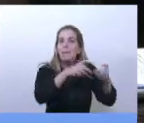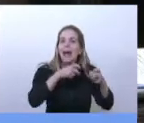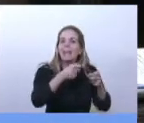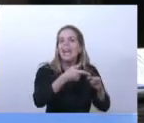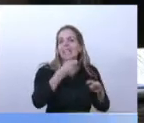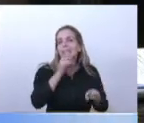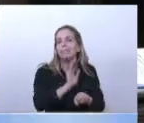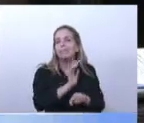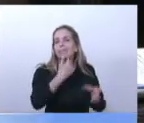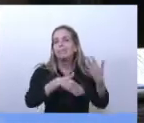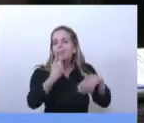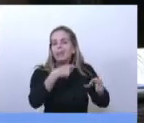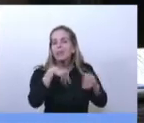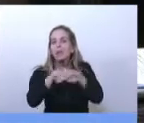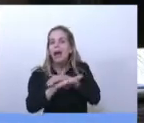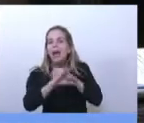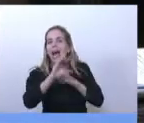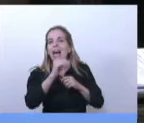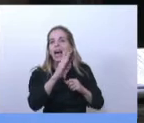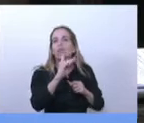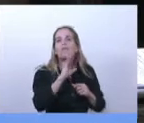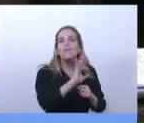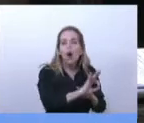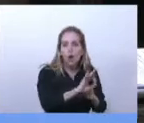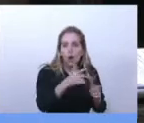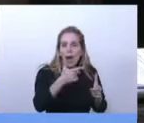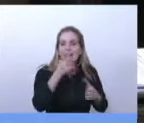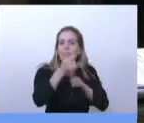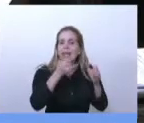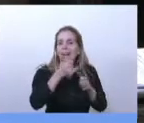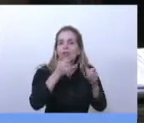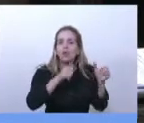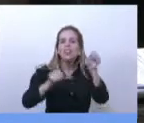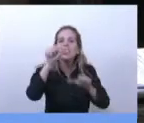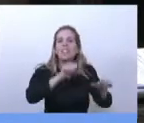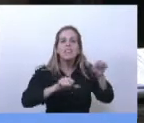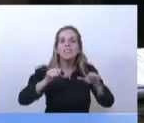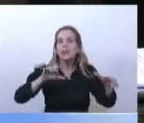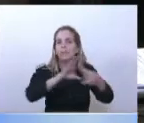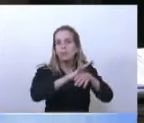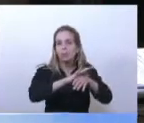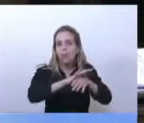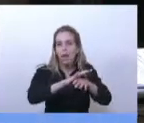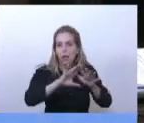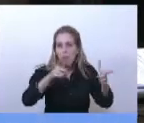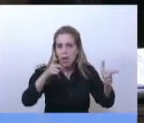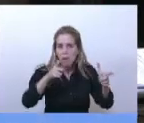supuesto almacenamiento de carbono que no se fundamenta técnica ni científicamente entonces